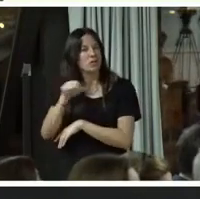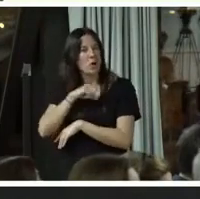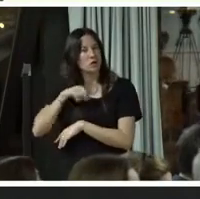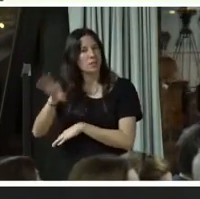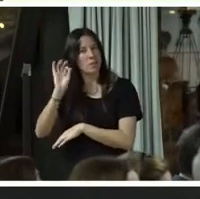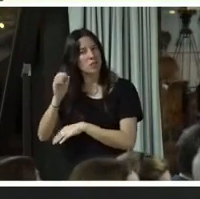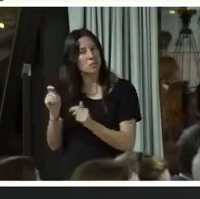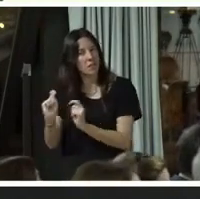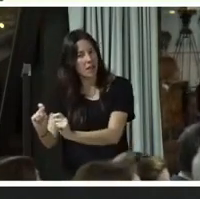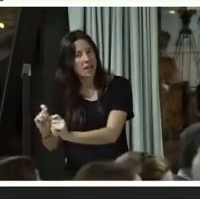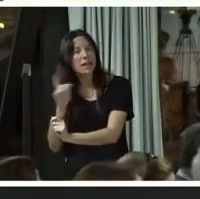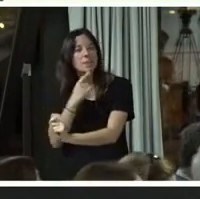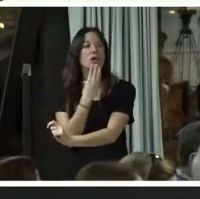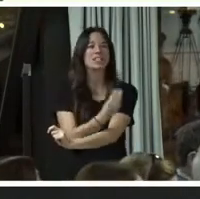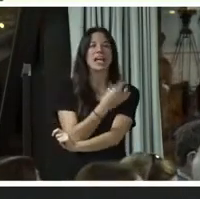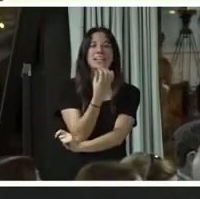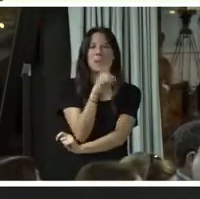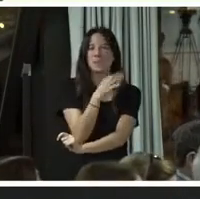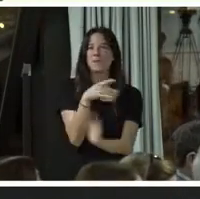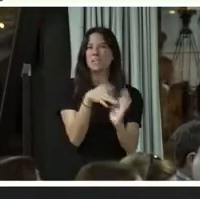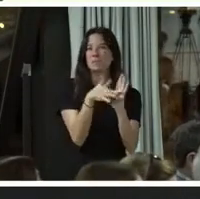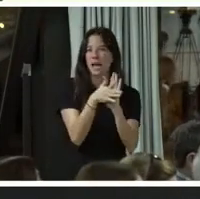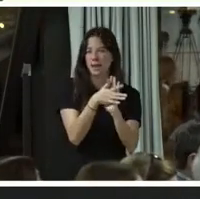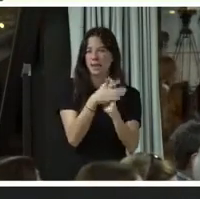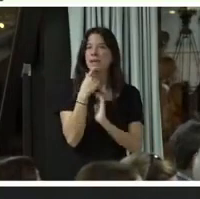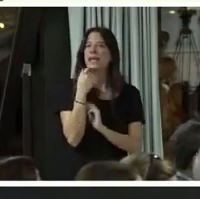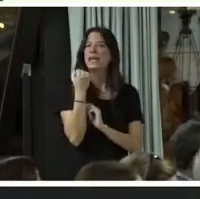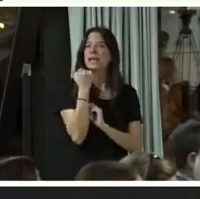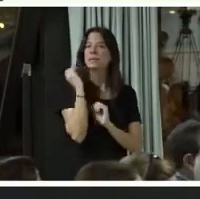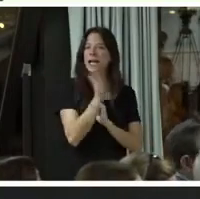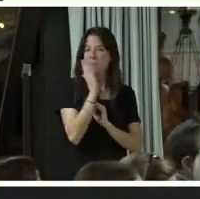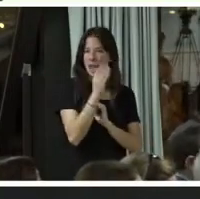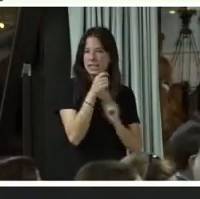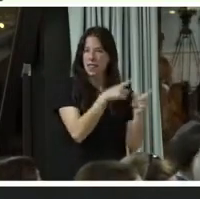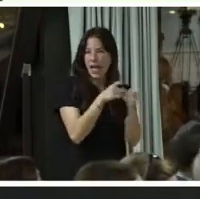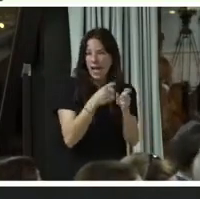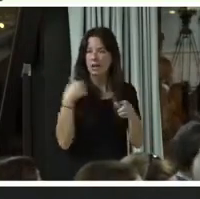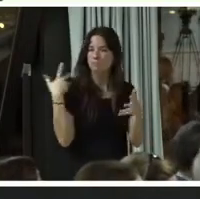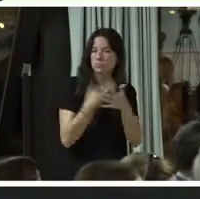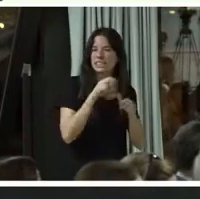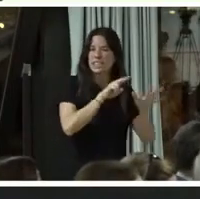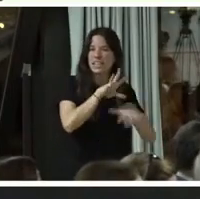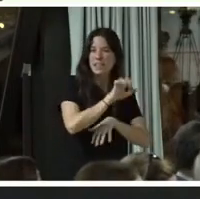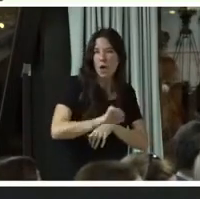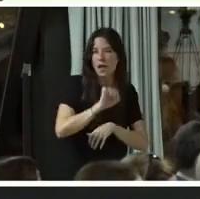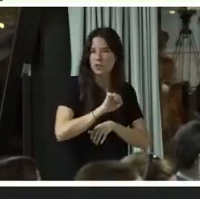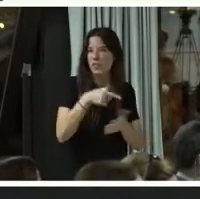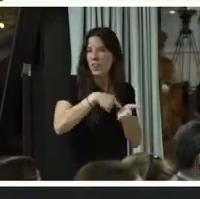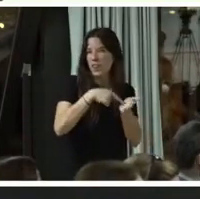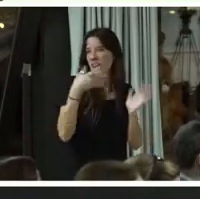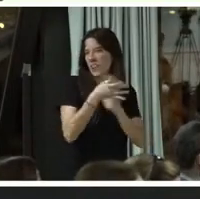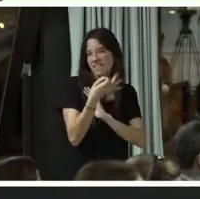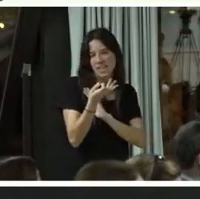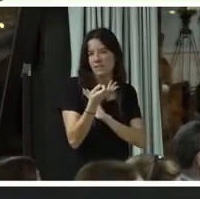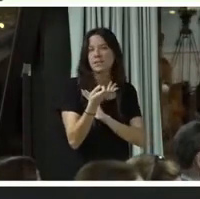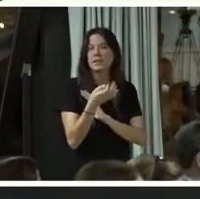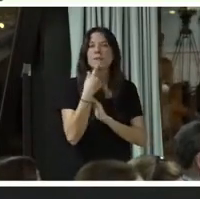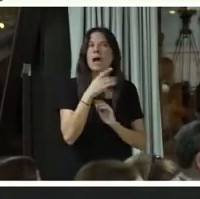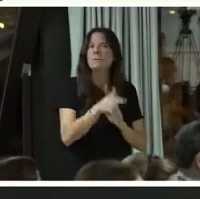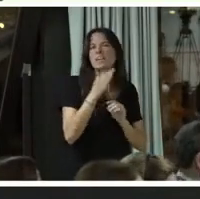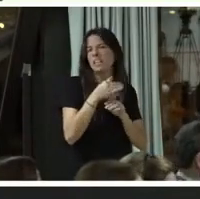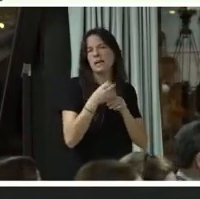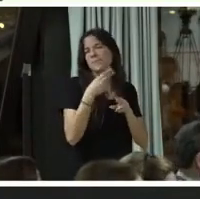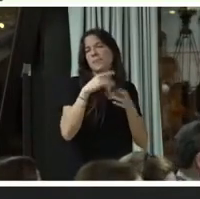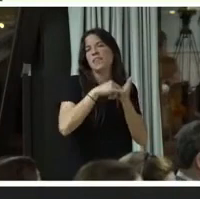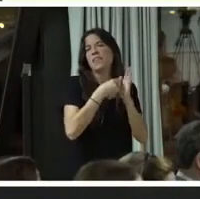cuentas por los crímenes de guerra que lleva cometiendo desde hace 75 años independientemente de la solución política que que se pueda lograr eh